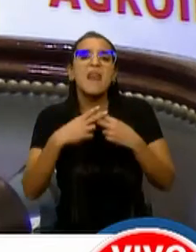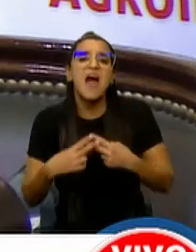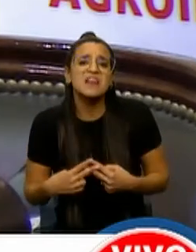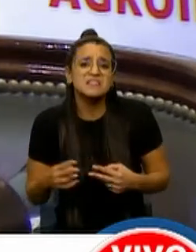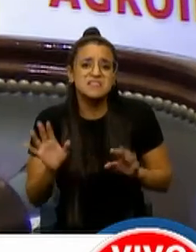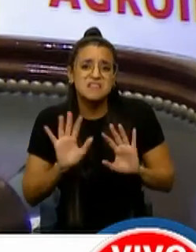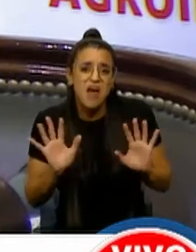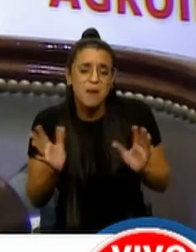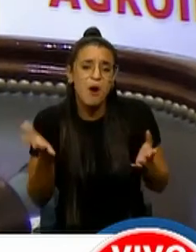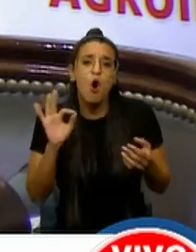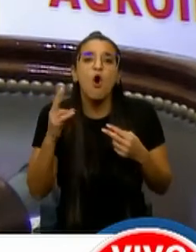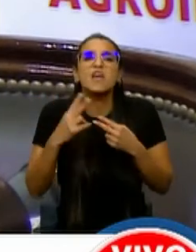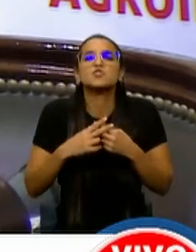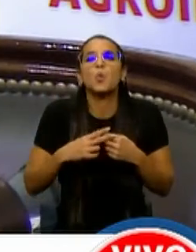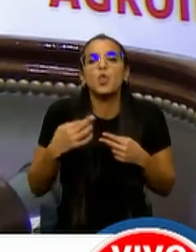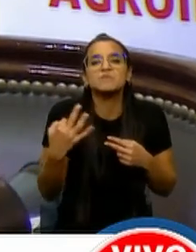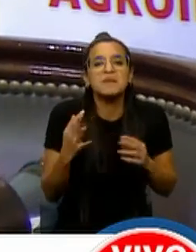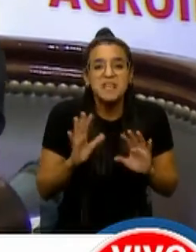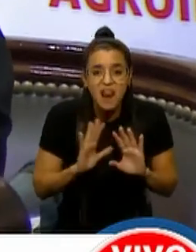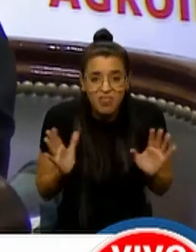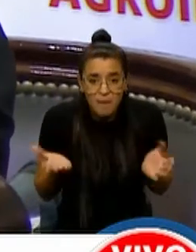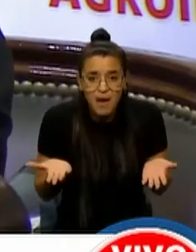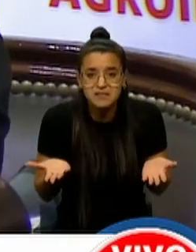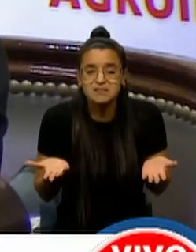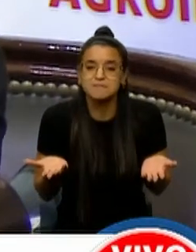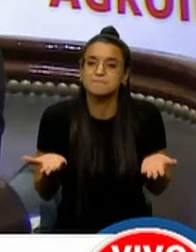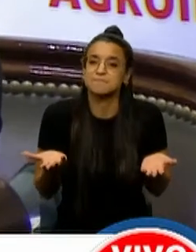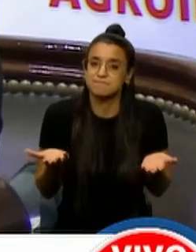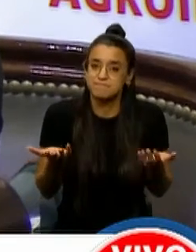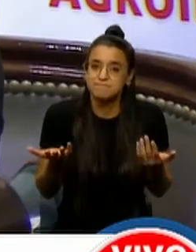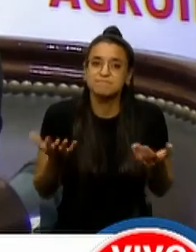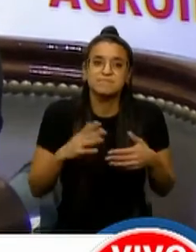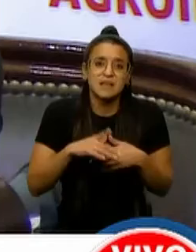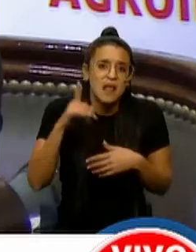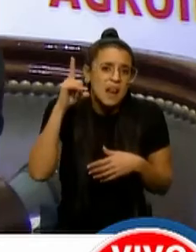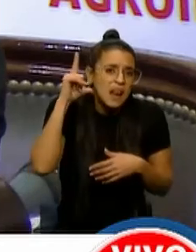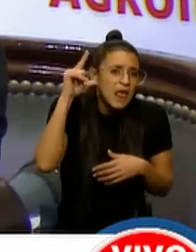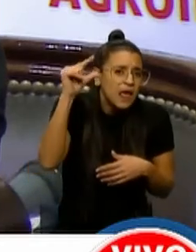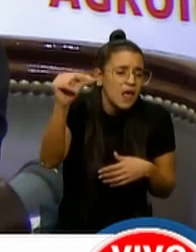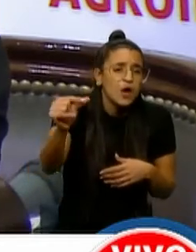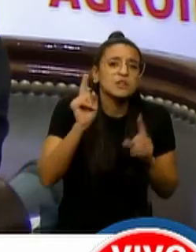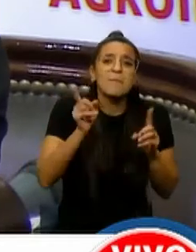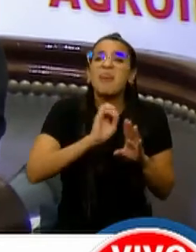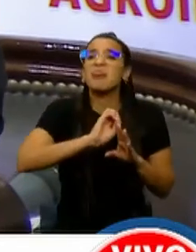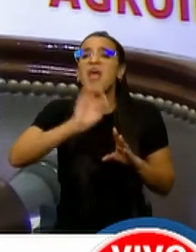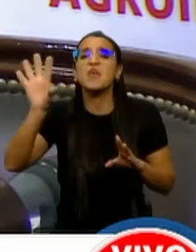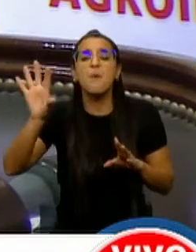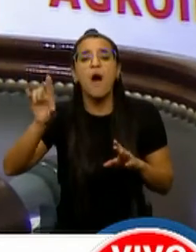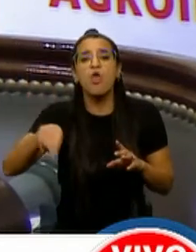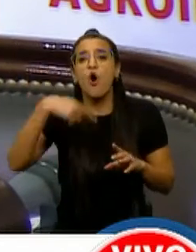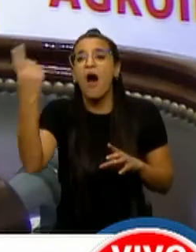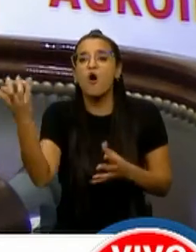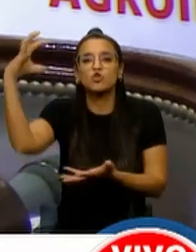análisis o para hacer algún estudio especializado. Y no digo cuando deben ser derivados a centros con